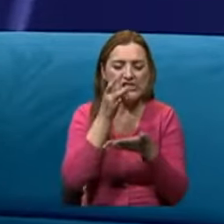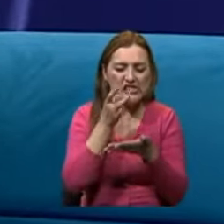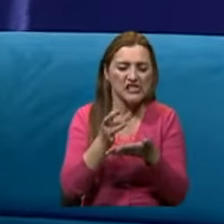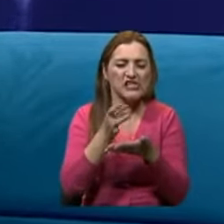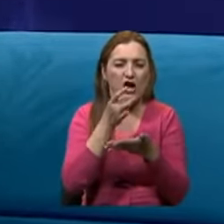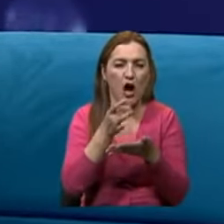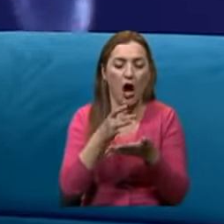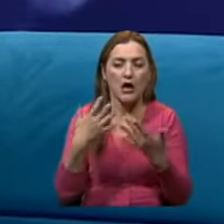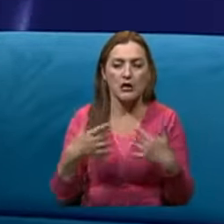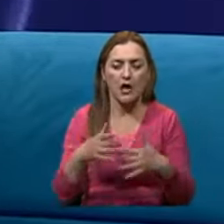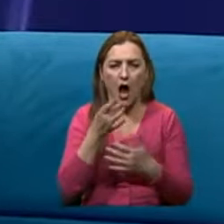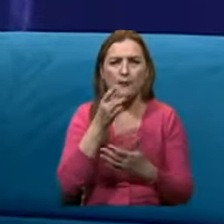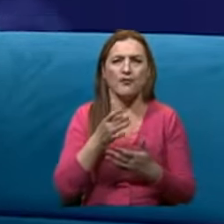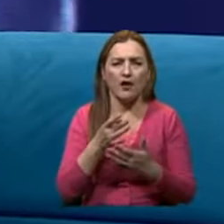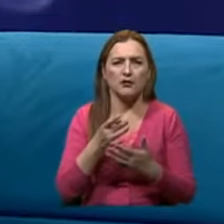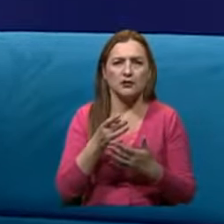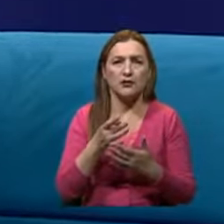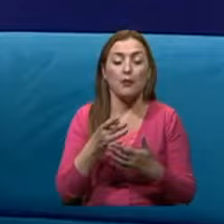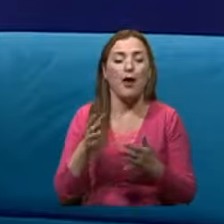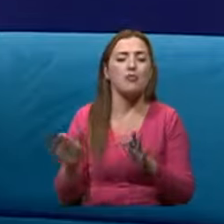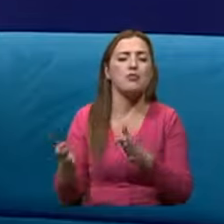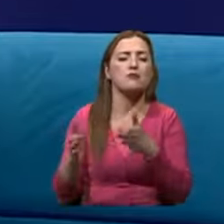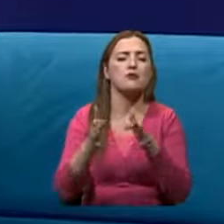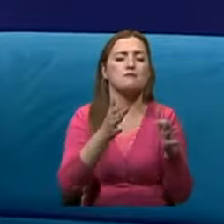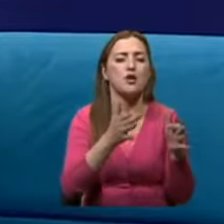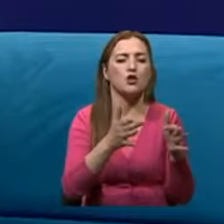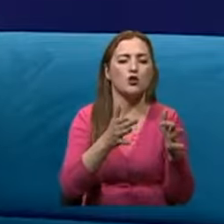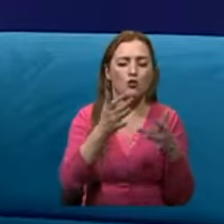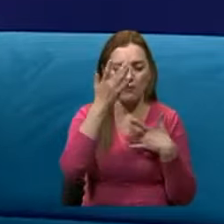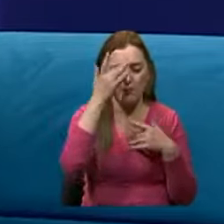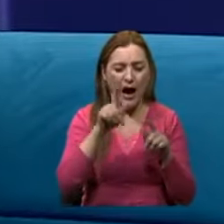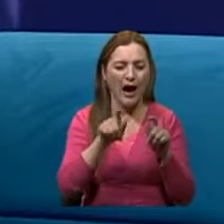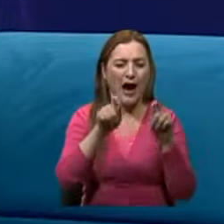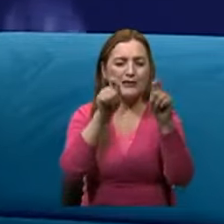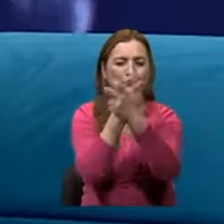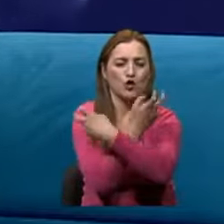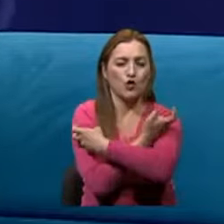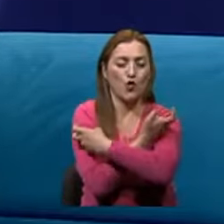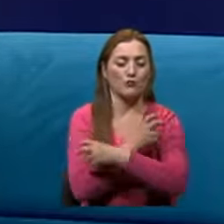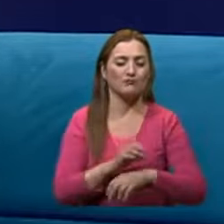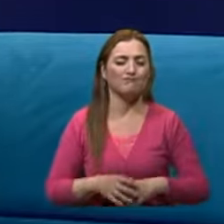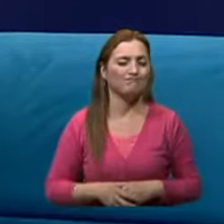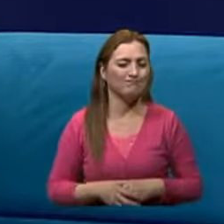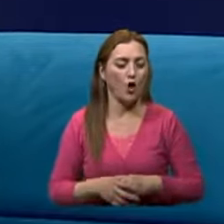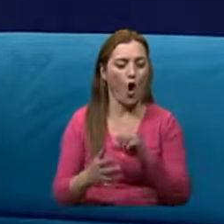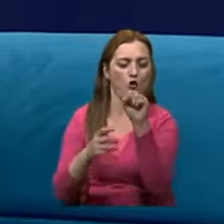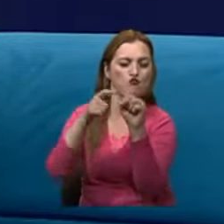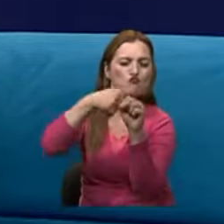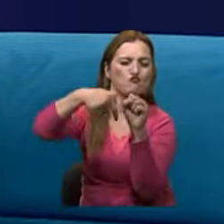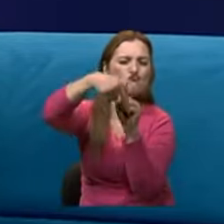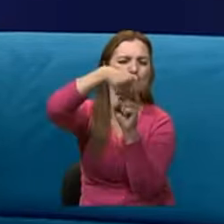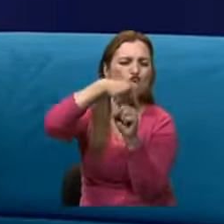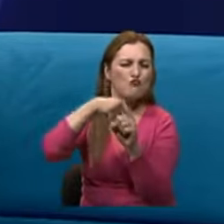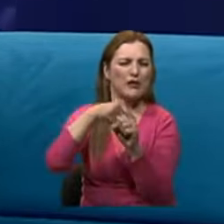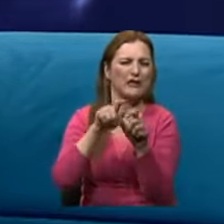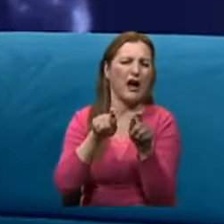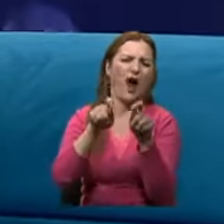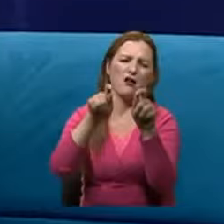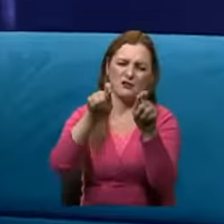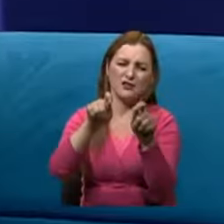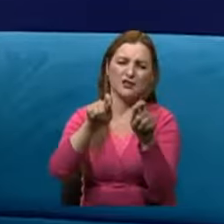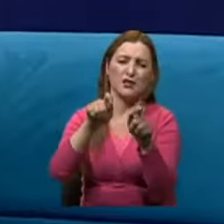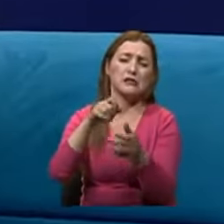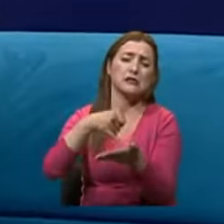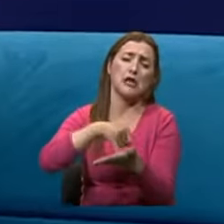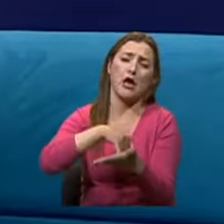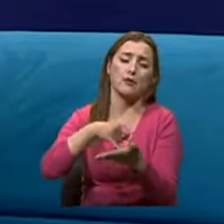los bifosfonatos que sirven para tratar osteoporosis, o también pueden ser en fémures que tienen procesos metastásicos de cáncer y que son